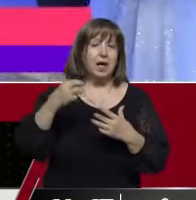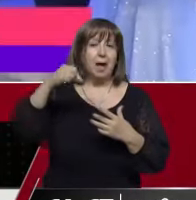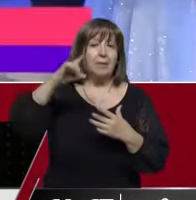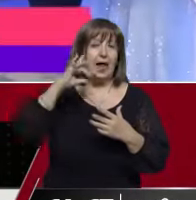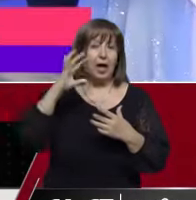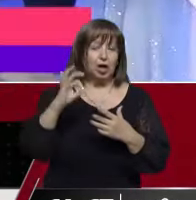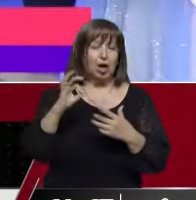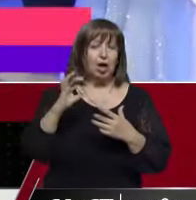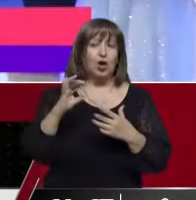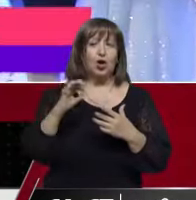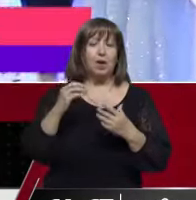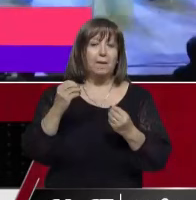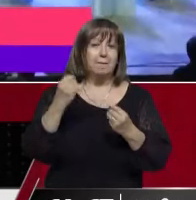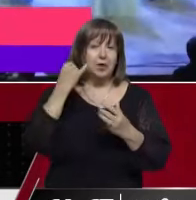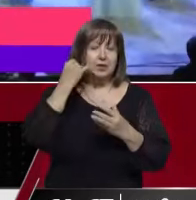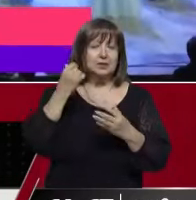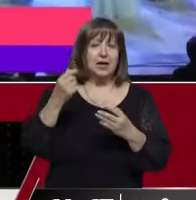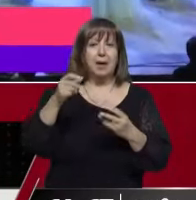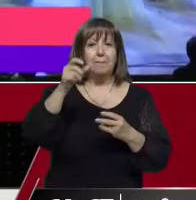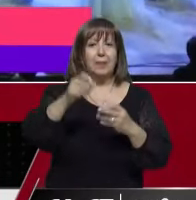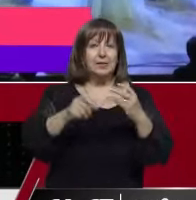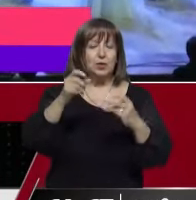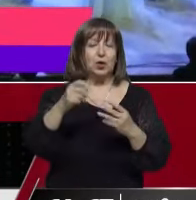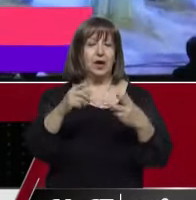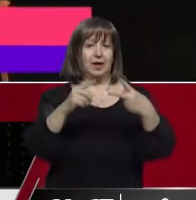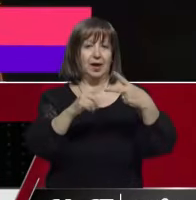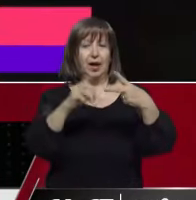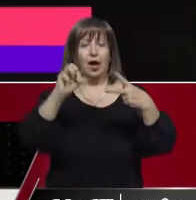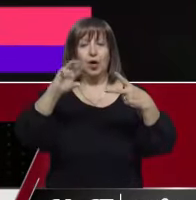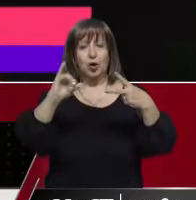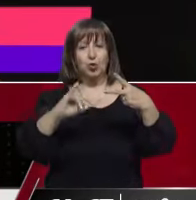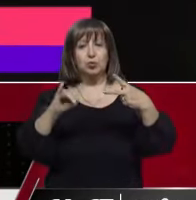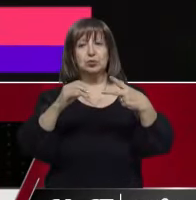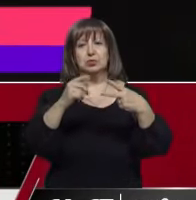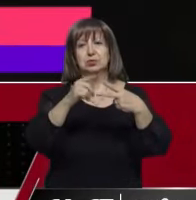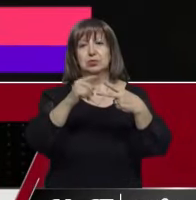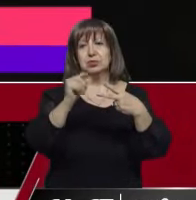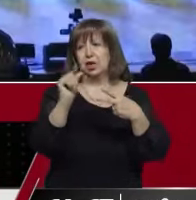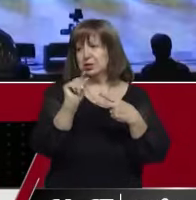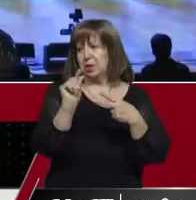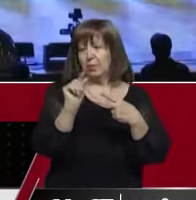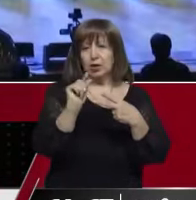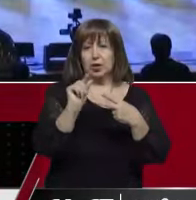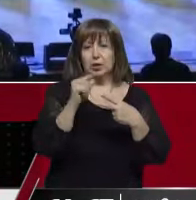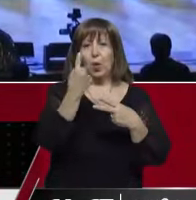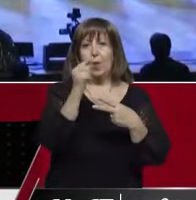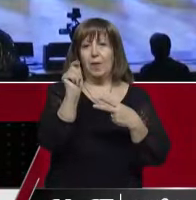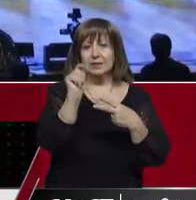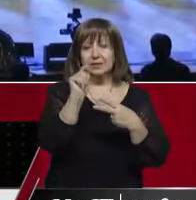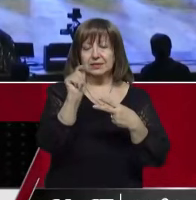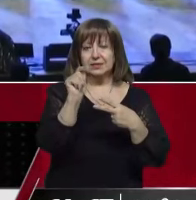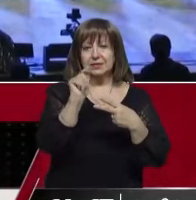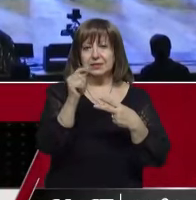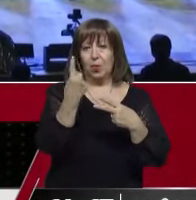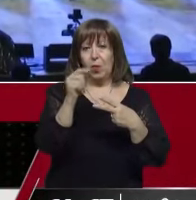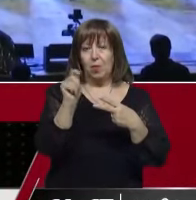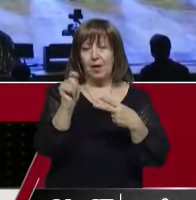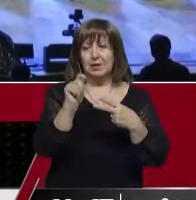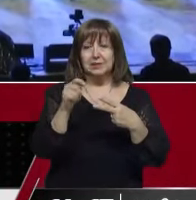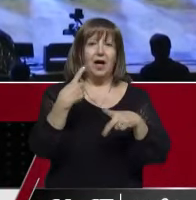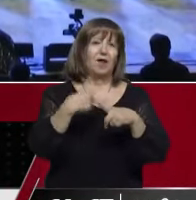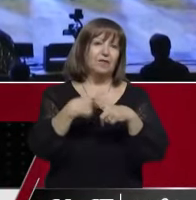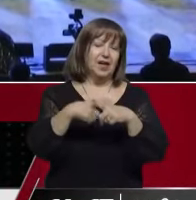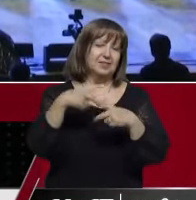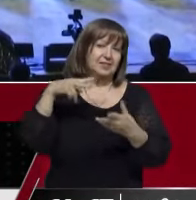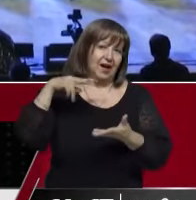plagio, porque, claro, esta gente, Monforte y Cruz, lo han utilizado hace un poco más de un mes atrás como la fiesta de